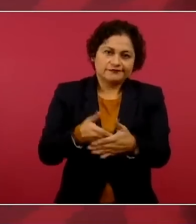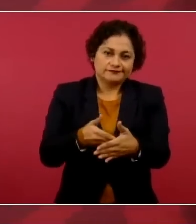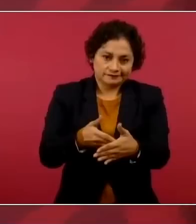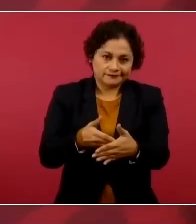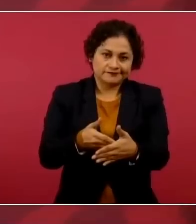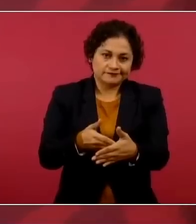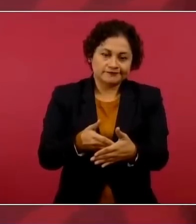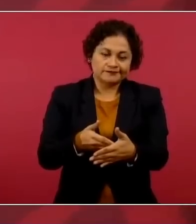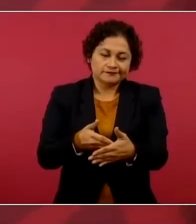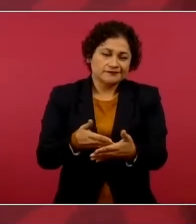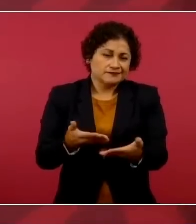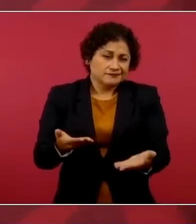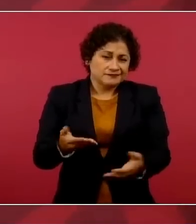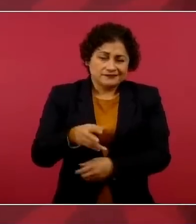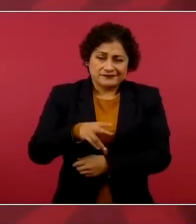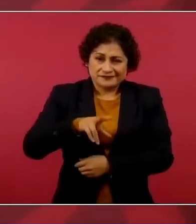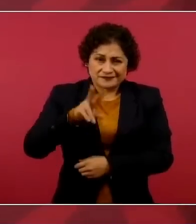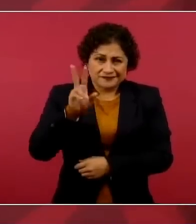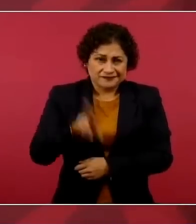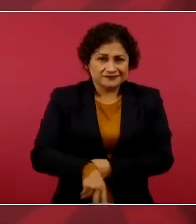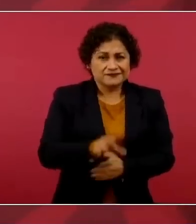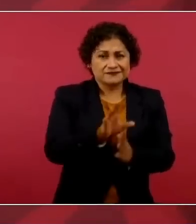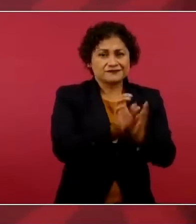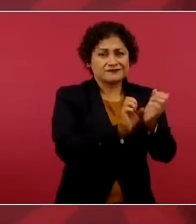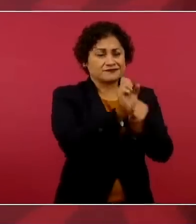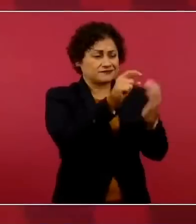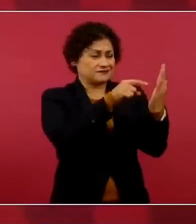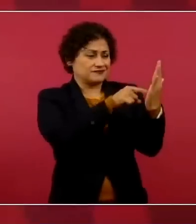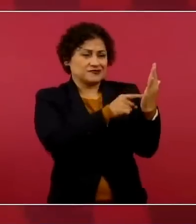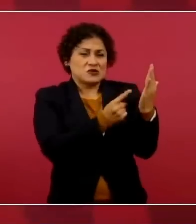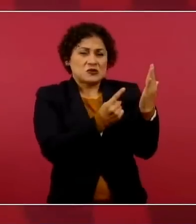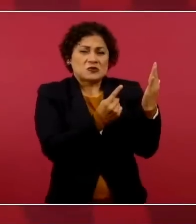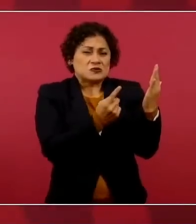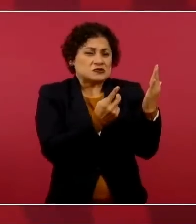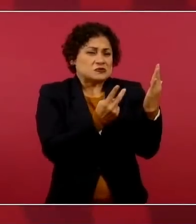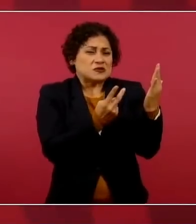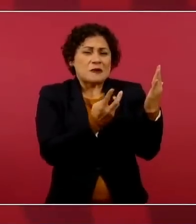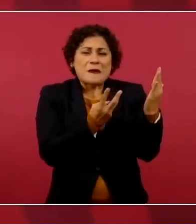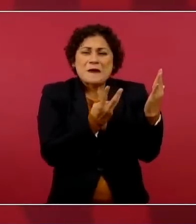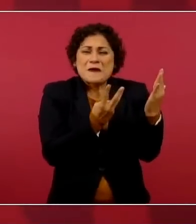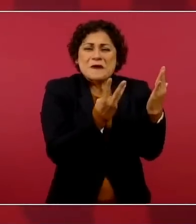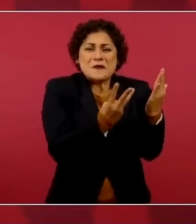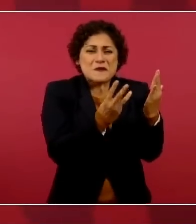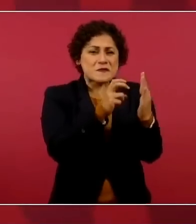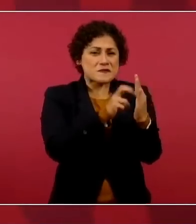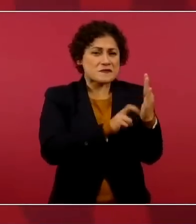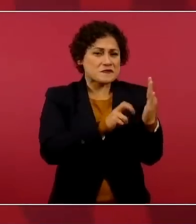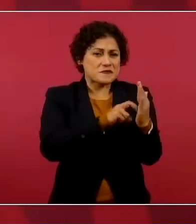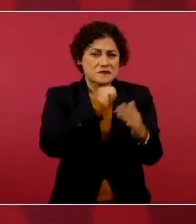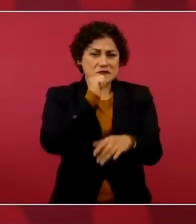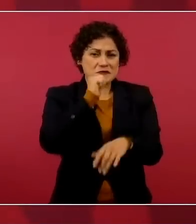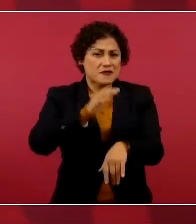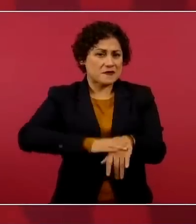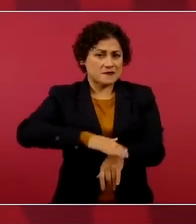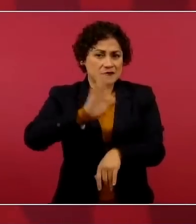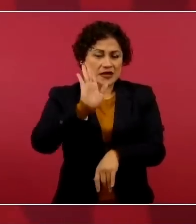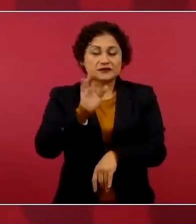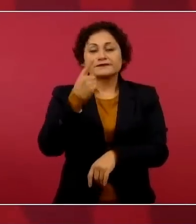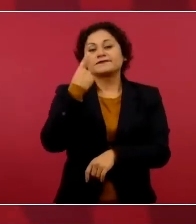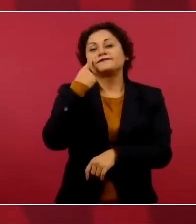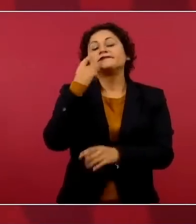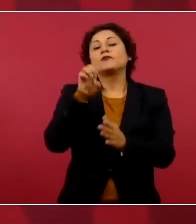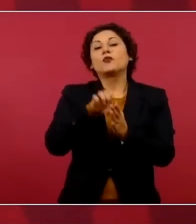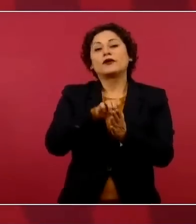y son 2 o 3 asuntos. Por ejemplo,